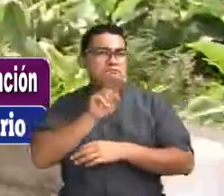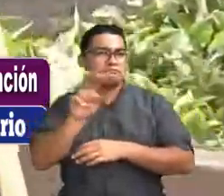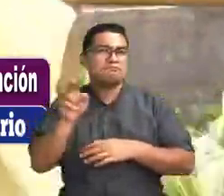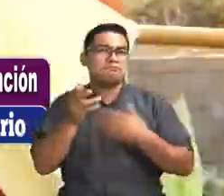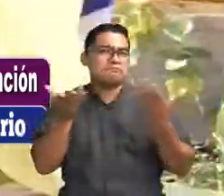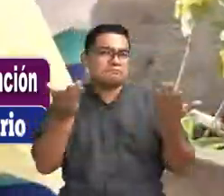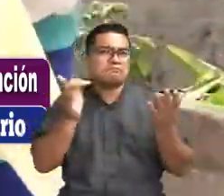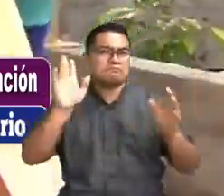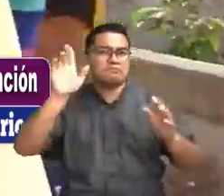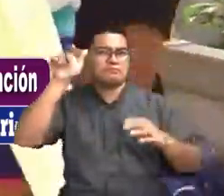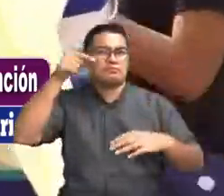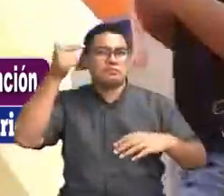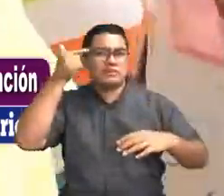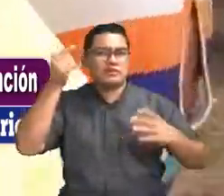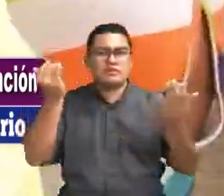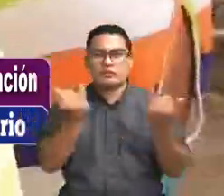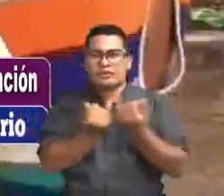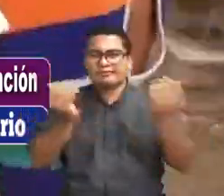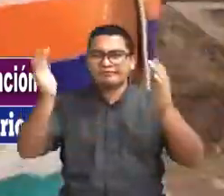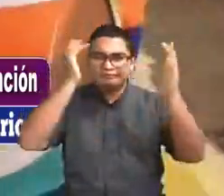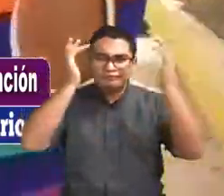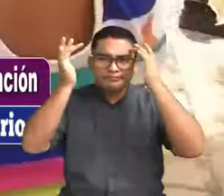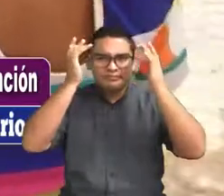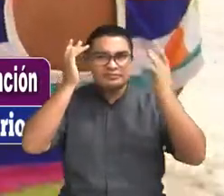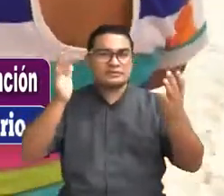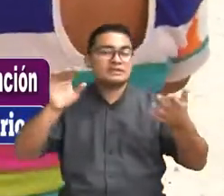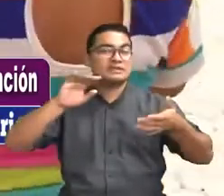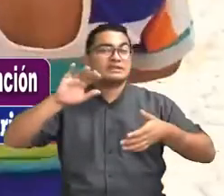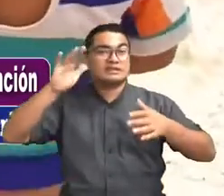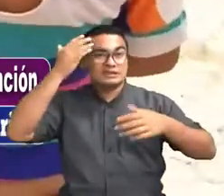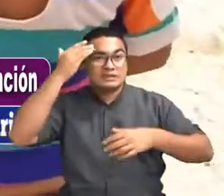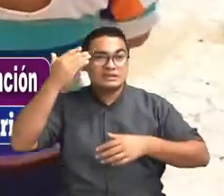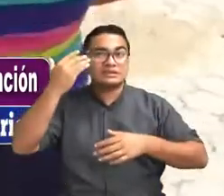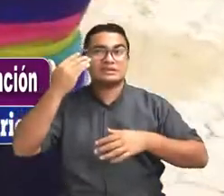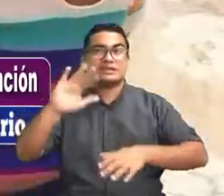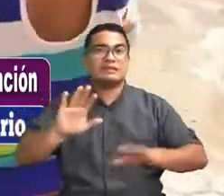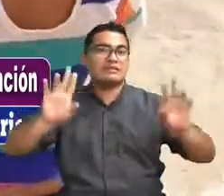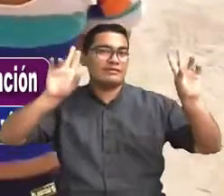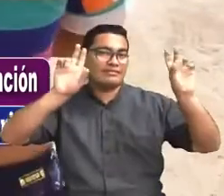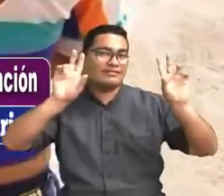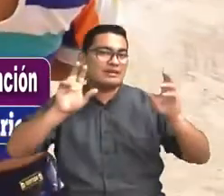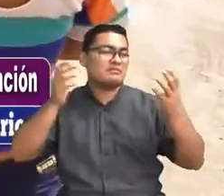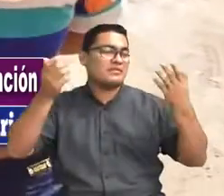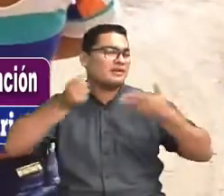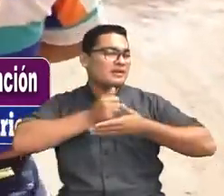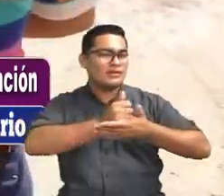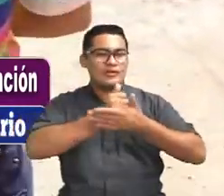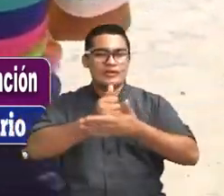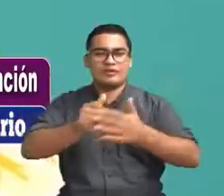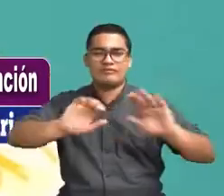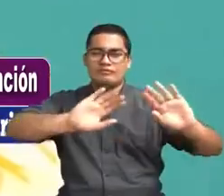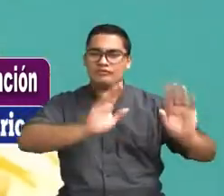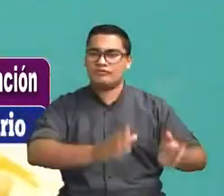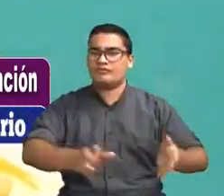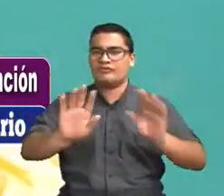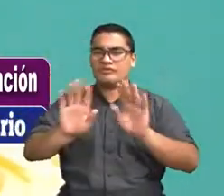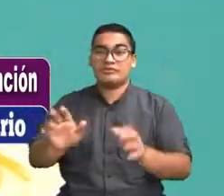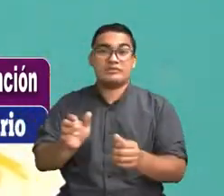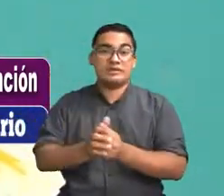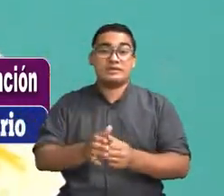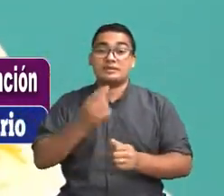ha preocupado y está ocupado en todo este tema que tiene que ver con que el